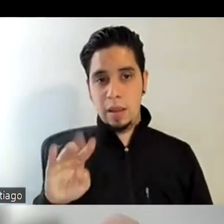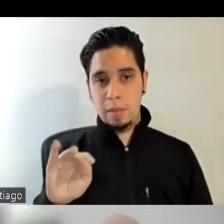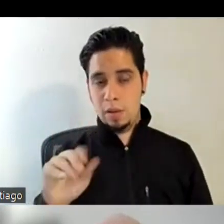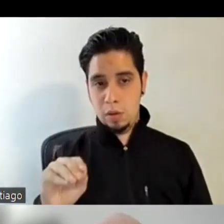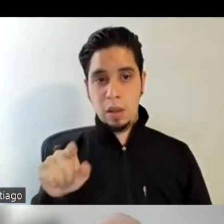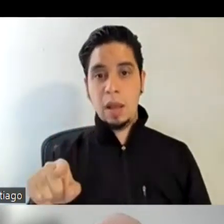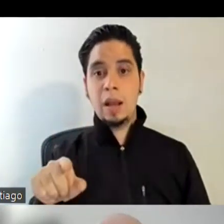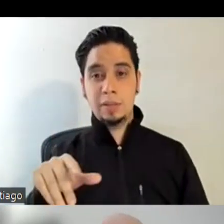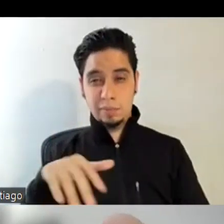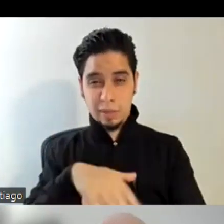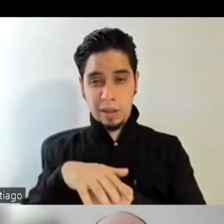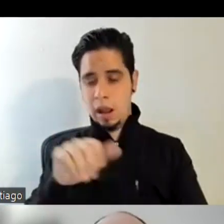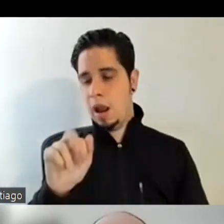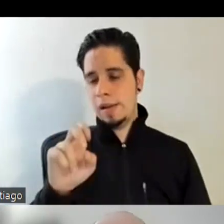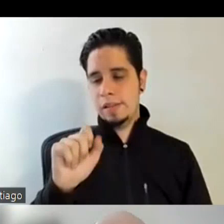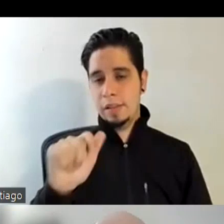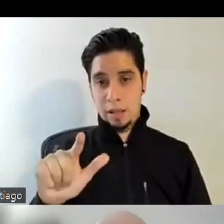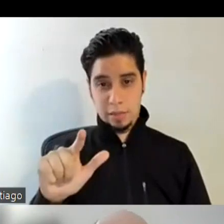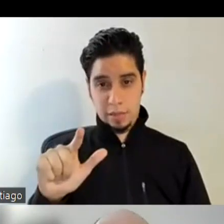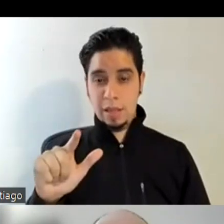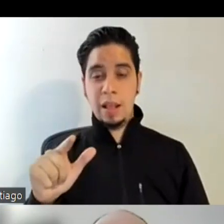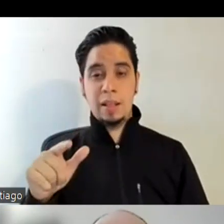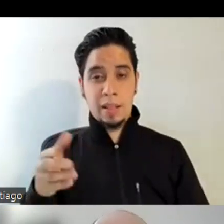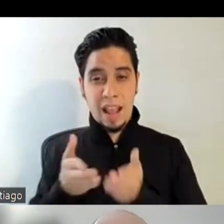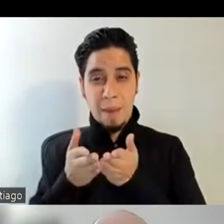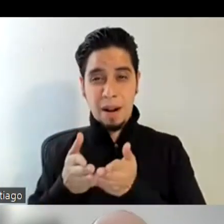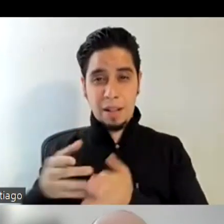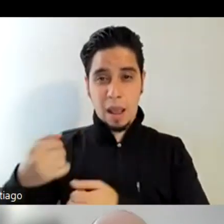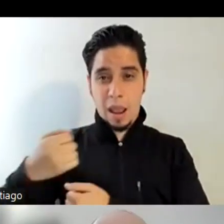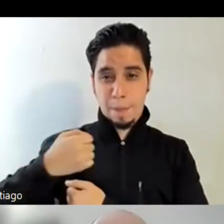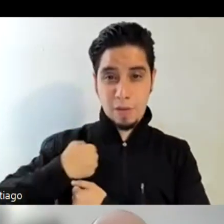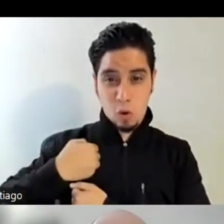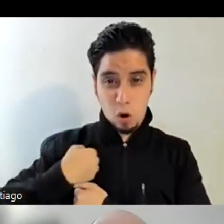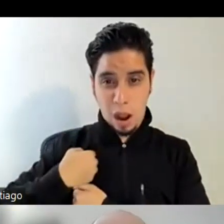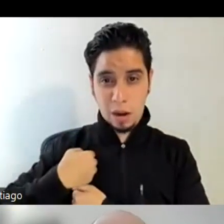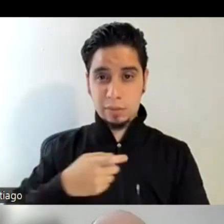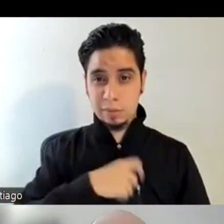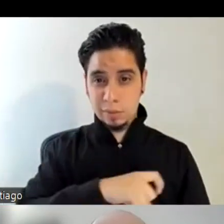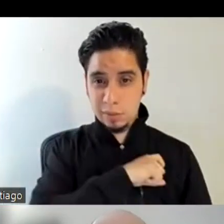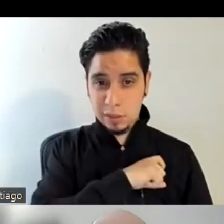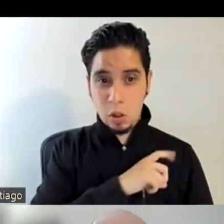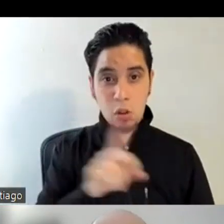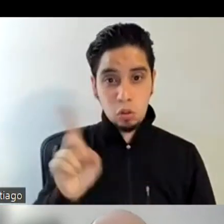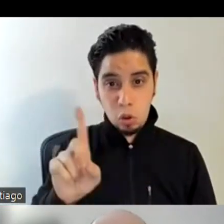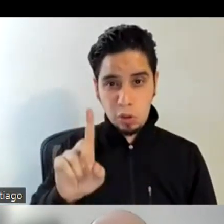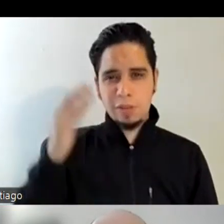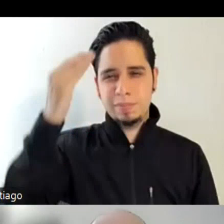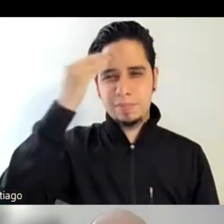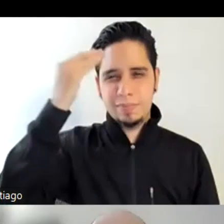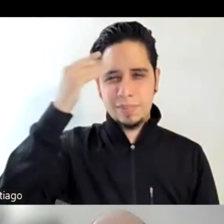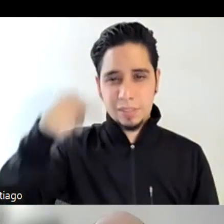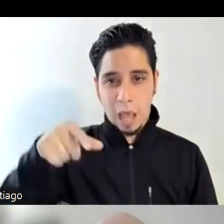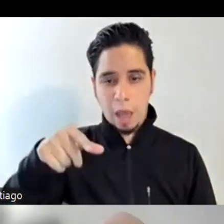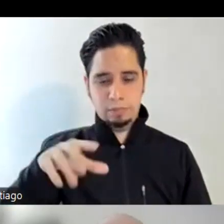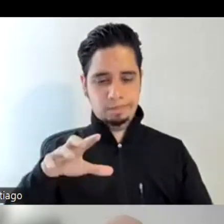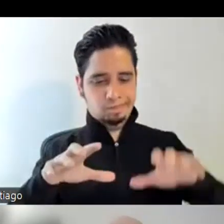la Marina Española, que es el espacio, el edificio que queda justo al lado del estacionamiento a la Puntilla en el